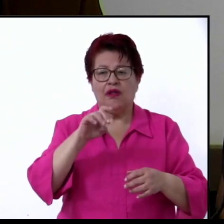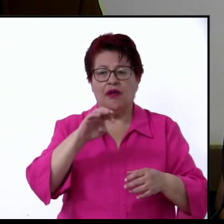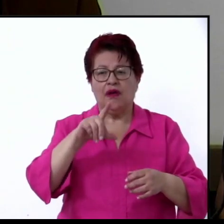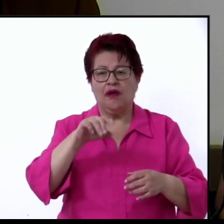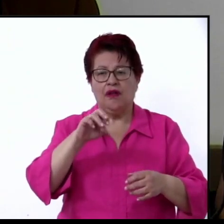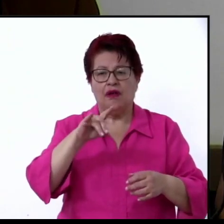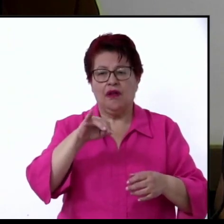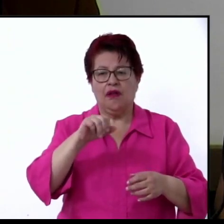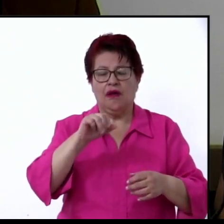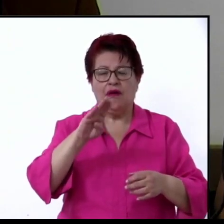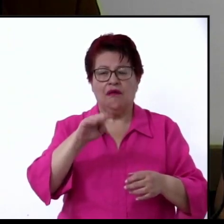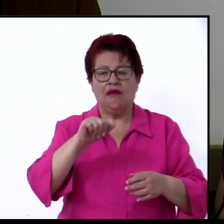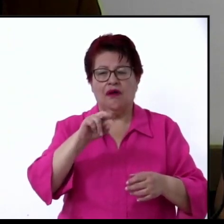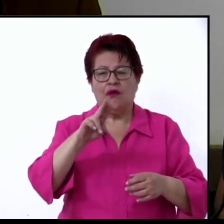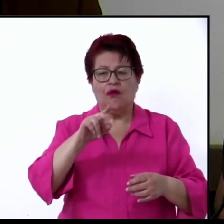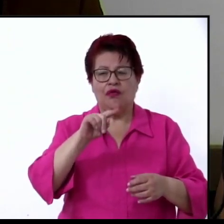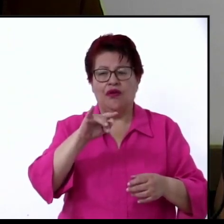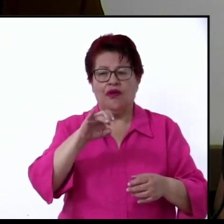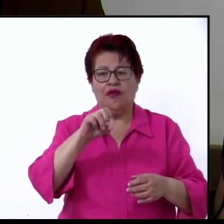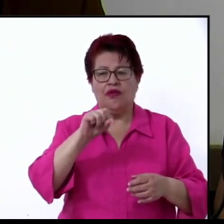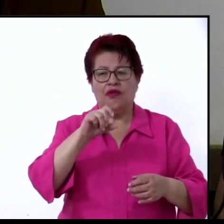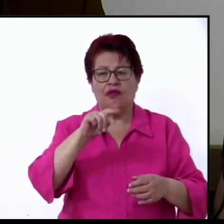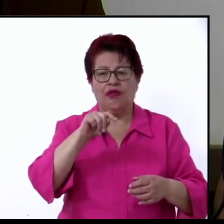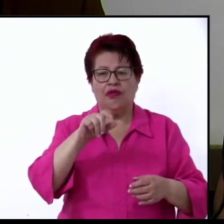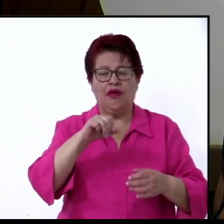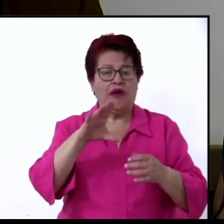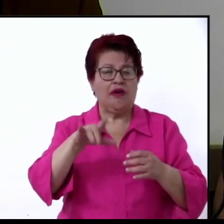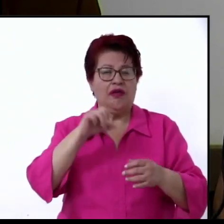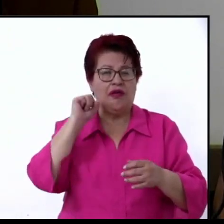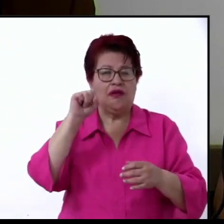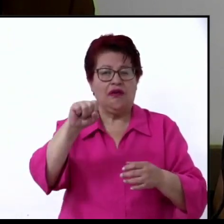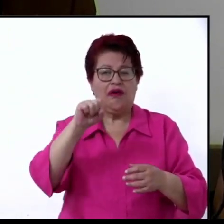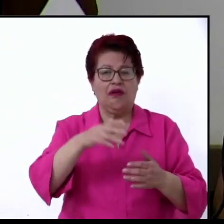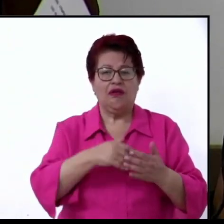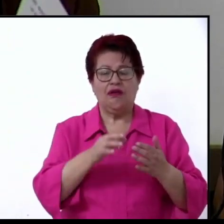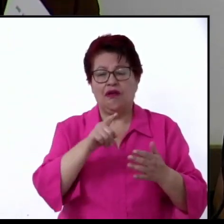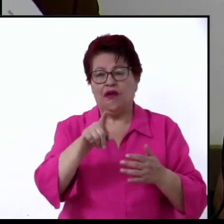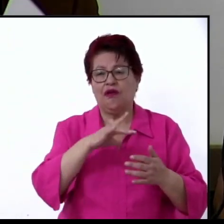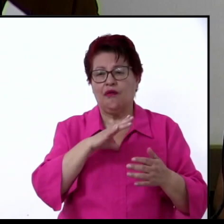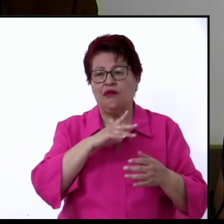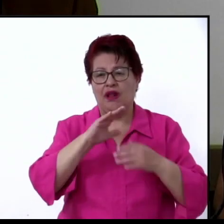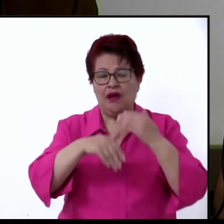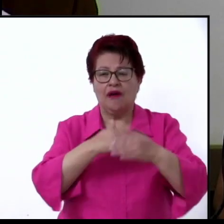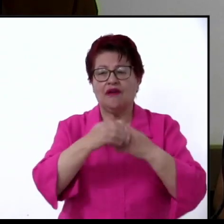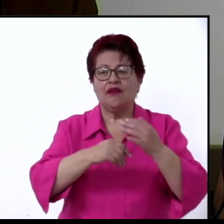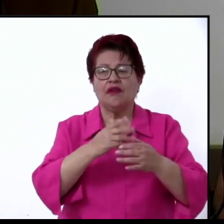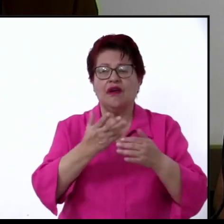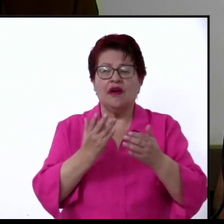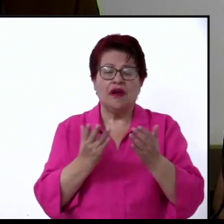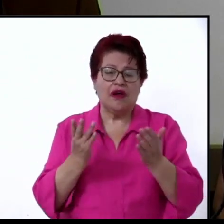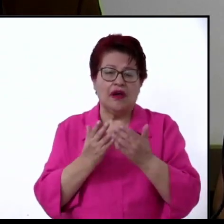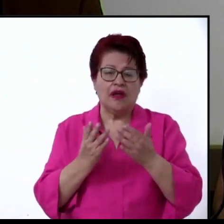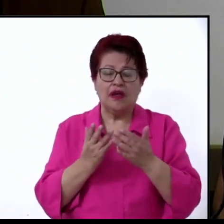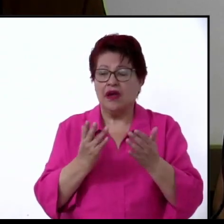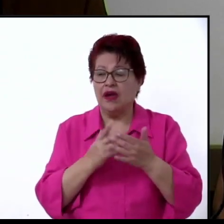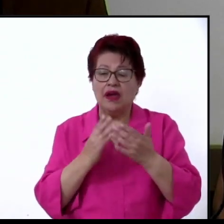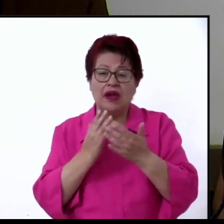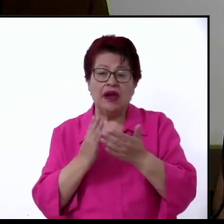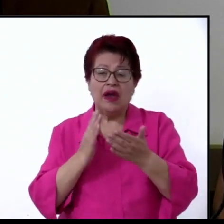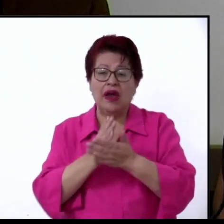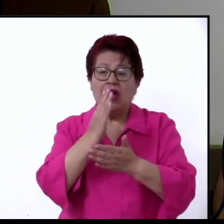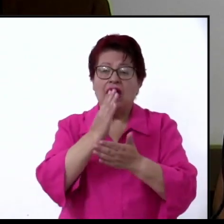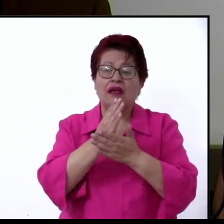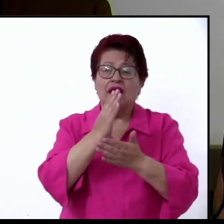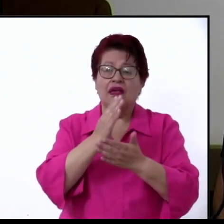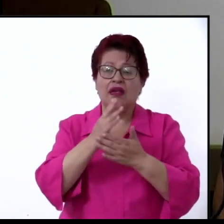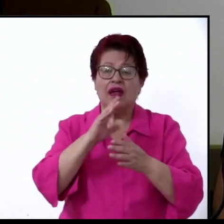Bautista o como Marichu del sindicato, para poder avanzar en procesos que nos ayuden a acceder